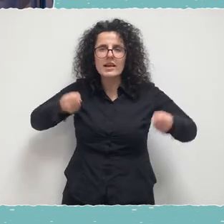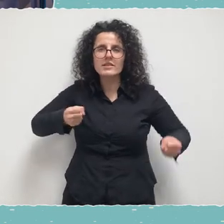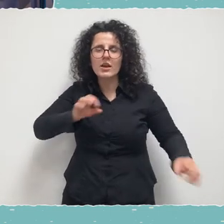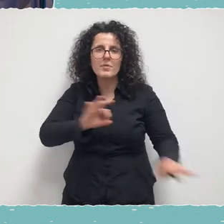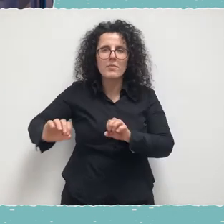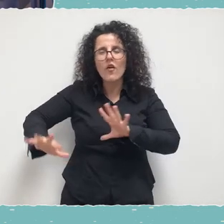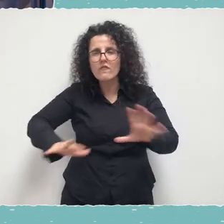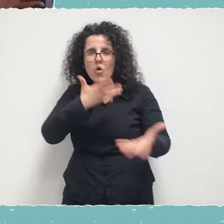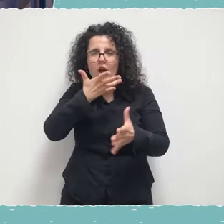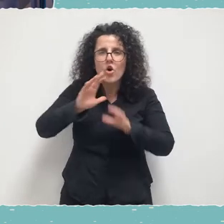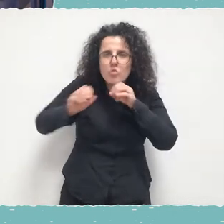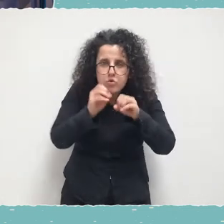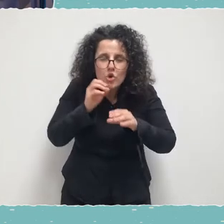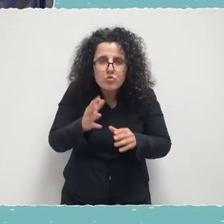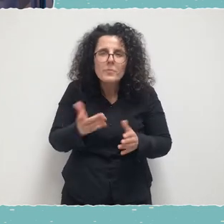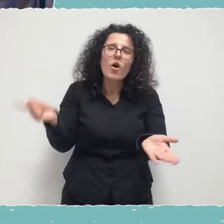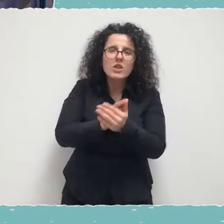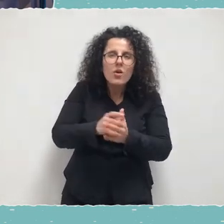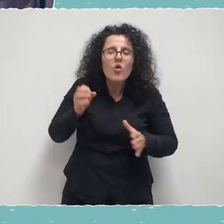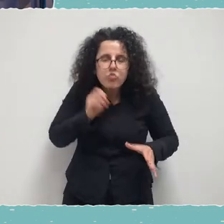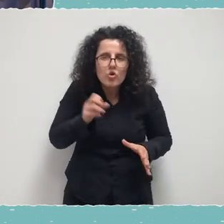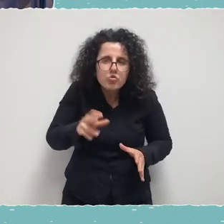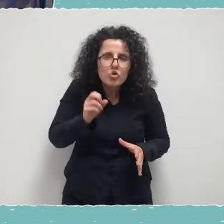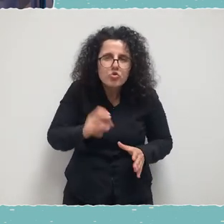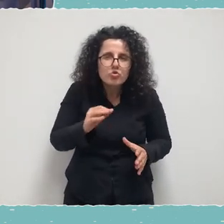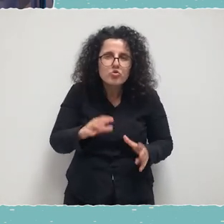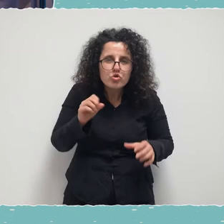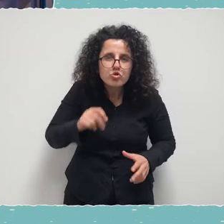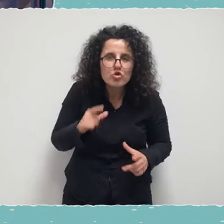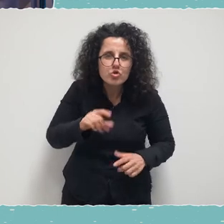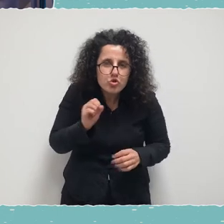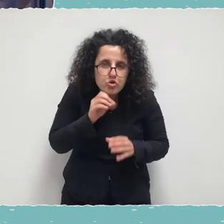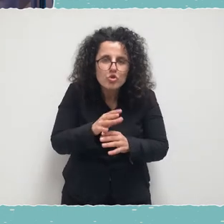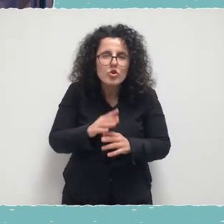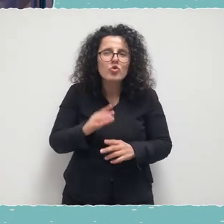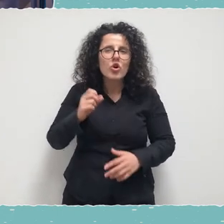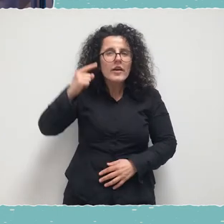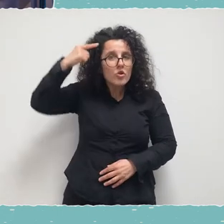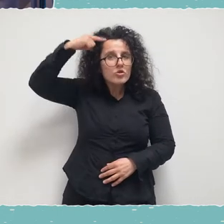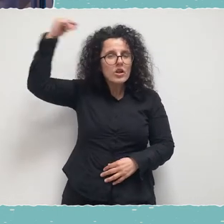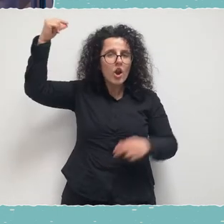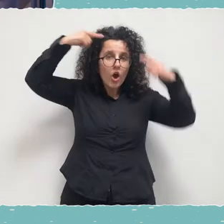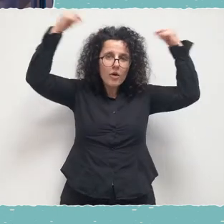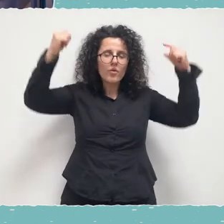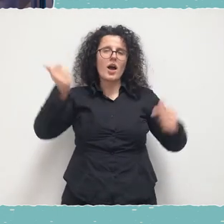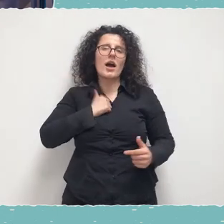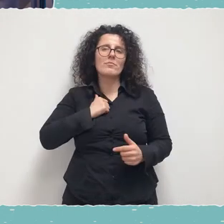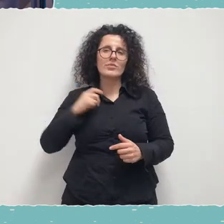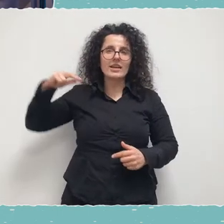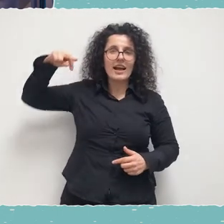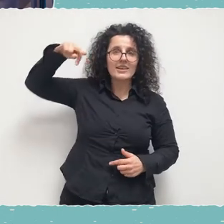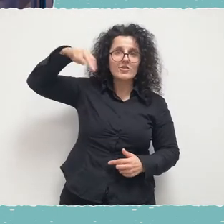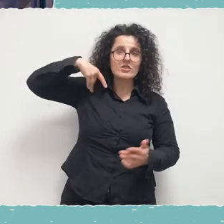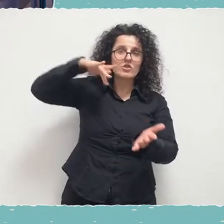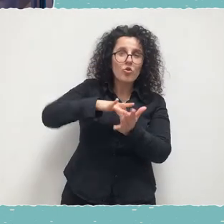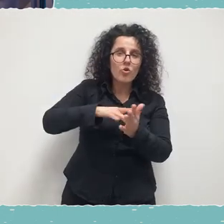nese momento os tres porquiños colleron unha pota, puxeron o lume. Con lume moi forte. E no momento